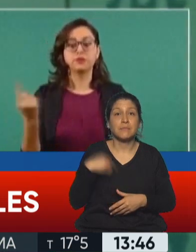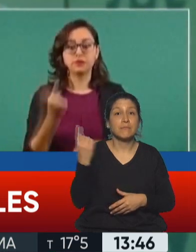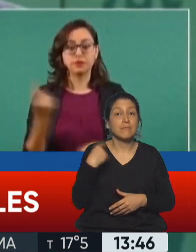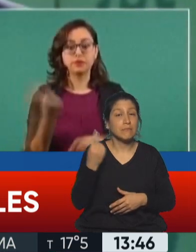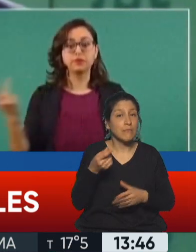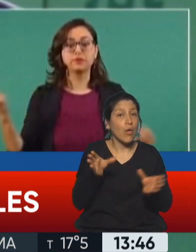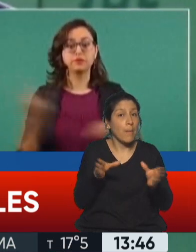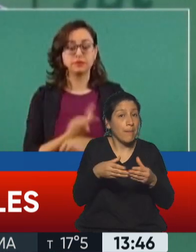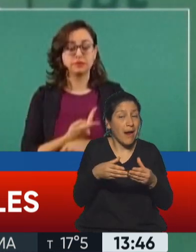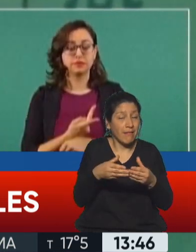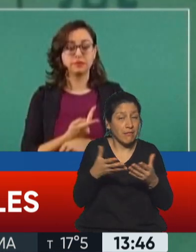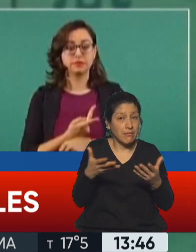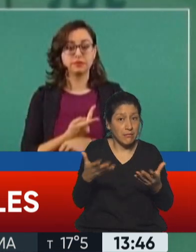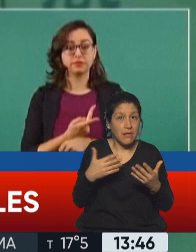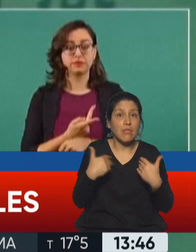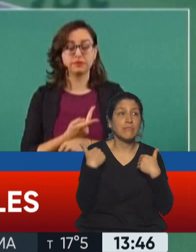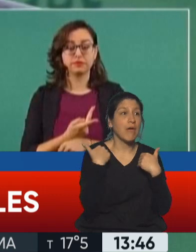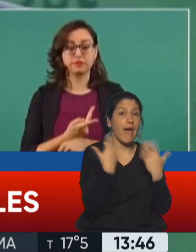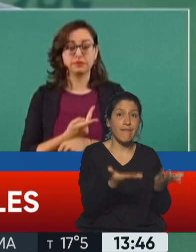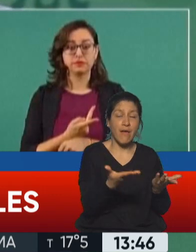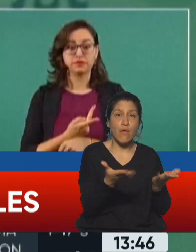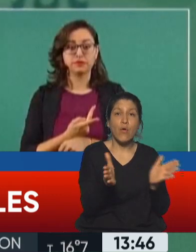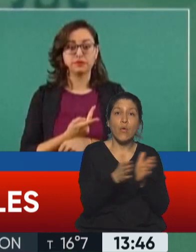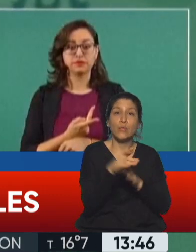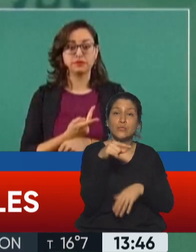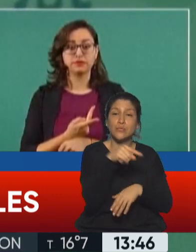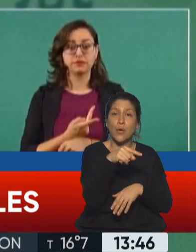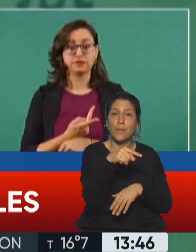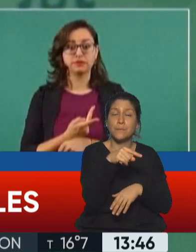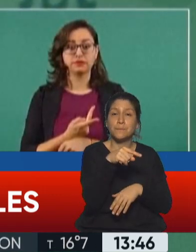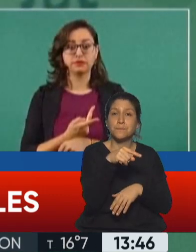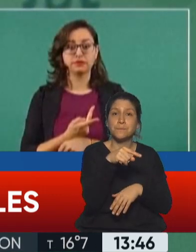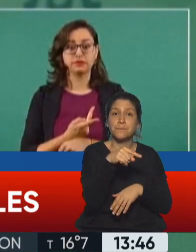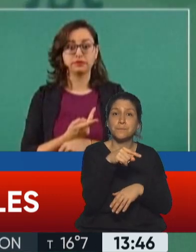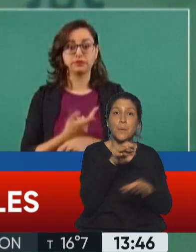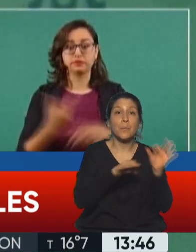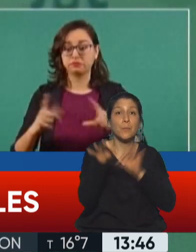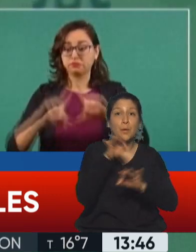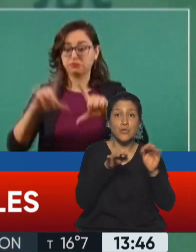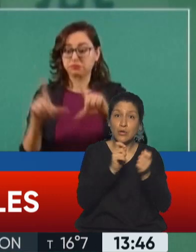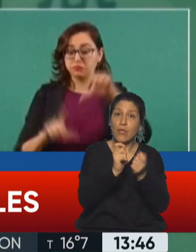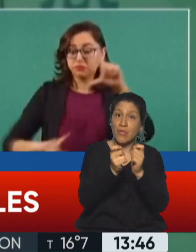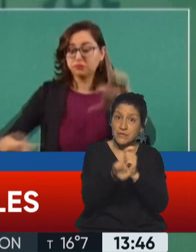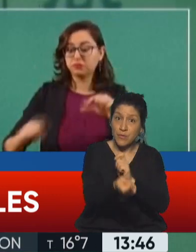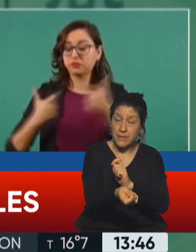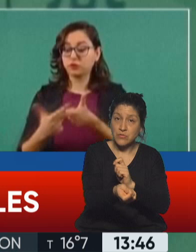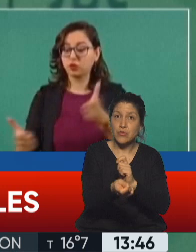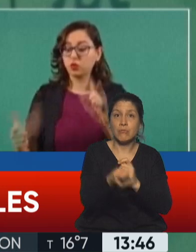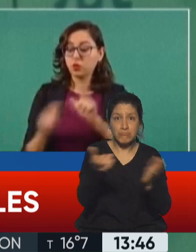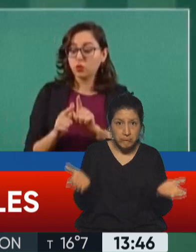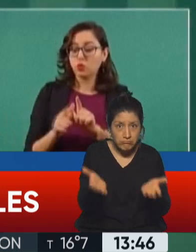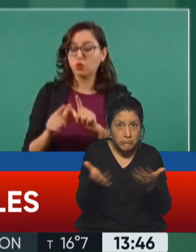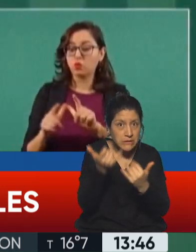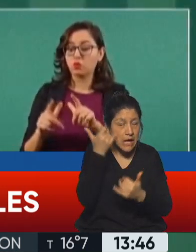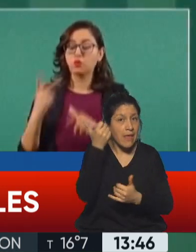partidos que simpatizan con el proyecto de transformación que está en marcha